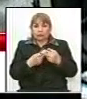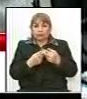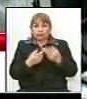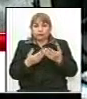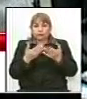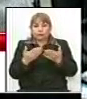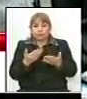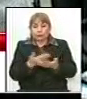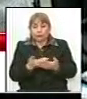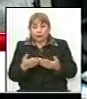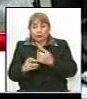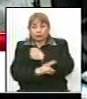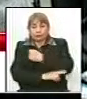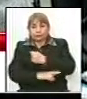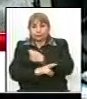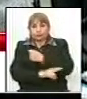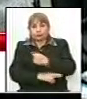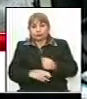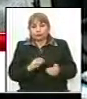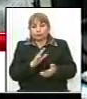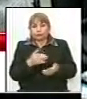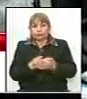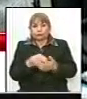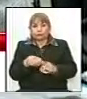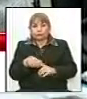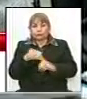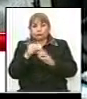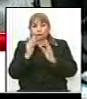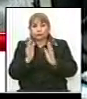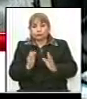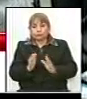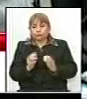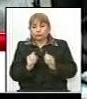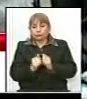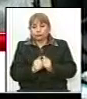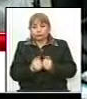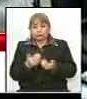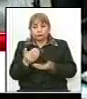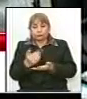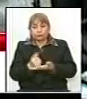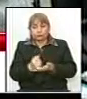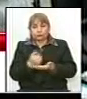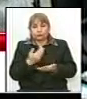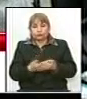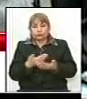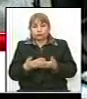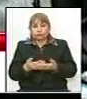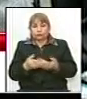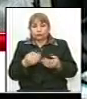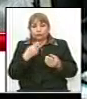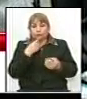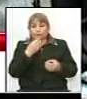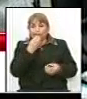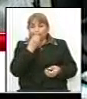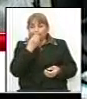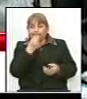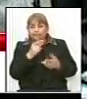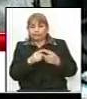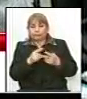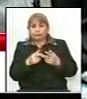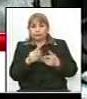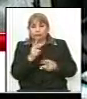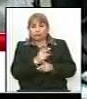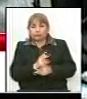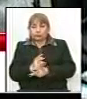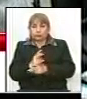a nivel nacional servicios ya especializados con unidades de recuperación funcional, intervención nutricional, educación de